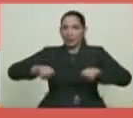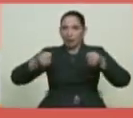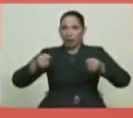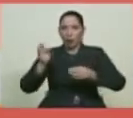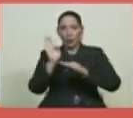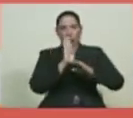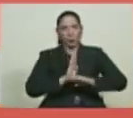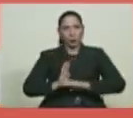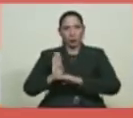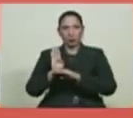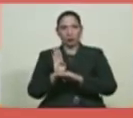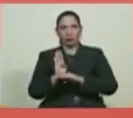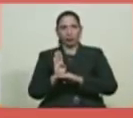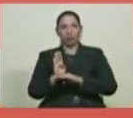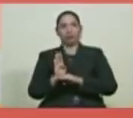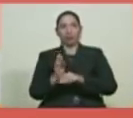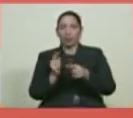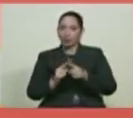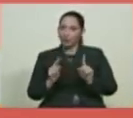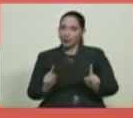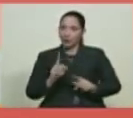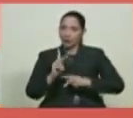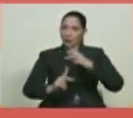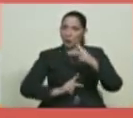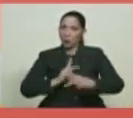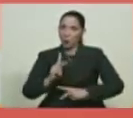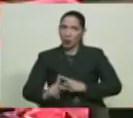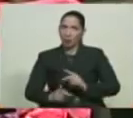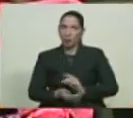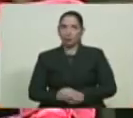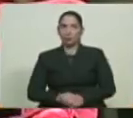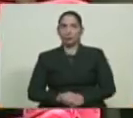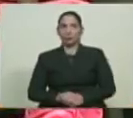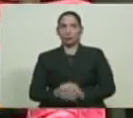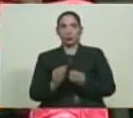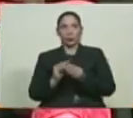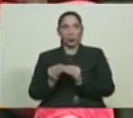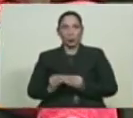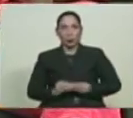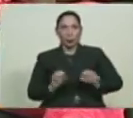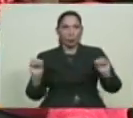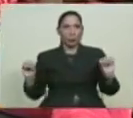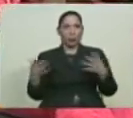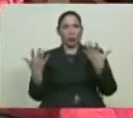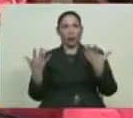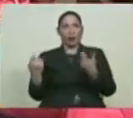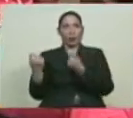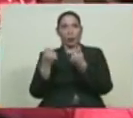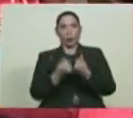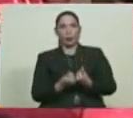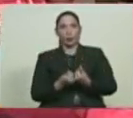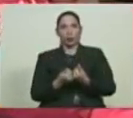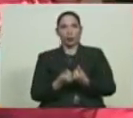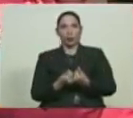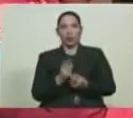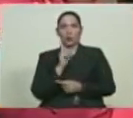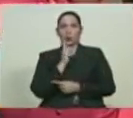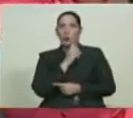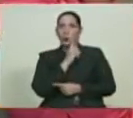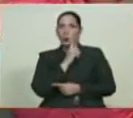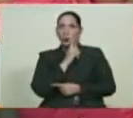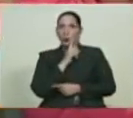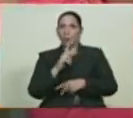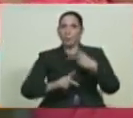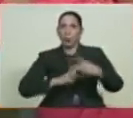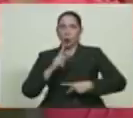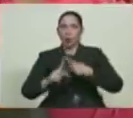protección. Esa es la gran diferencia entre este programa de recuperación y prosperidad económica y los llamados programas neoliberales, donde arrojan